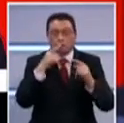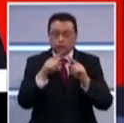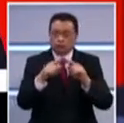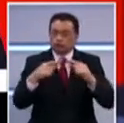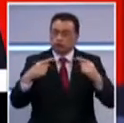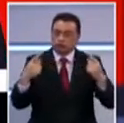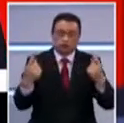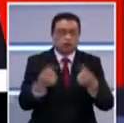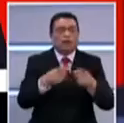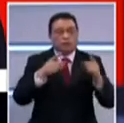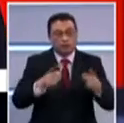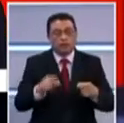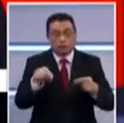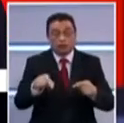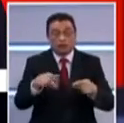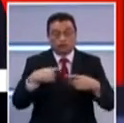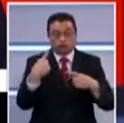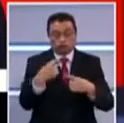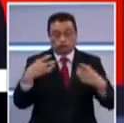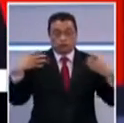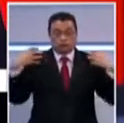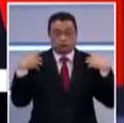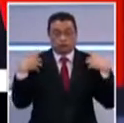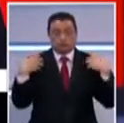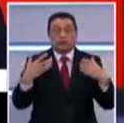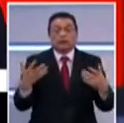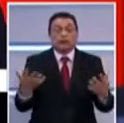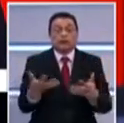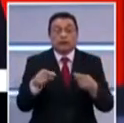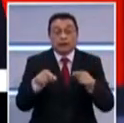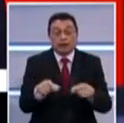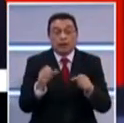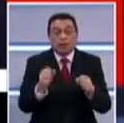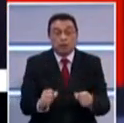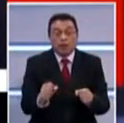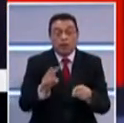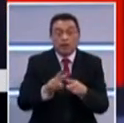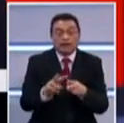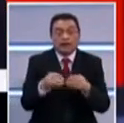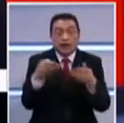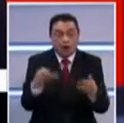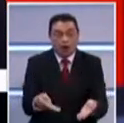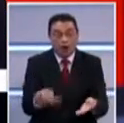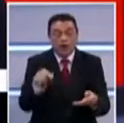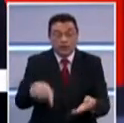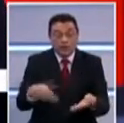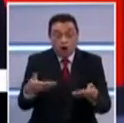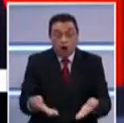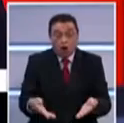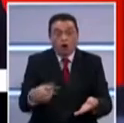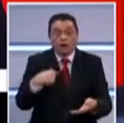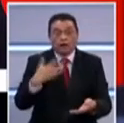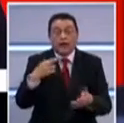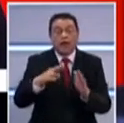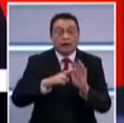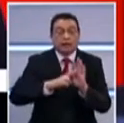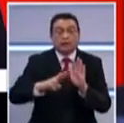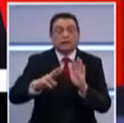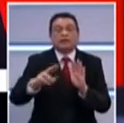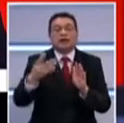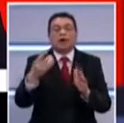la palabra y para eso nosotros nos vamos al cargo de lo que es factible y de además de lo que hoy día nos representa una